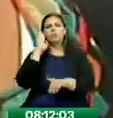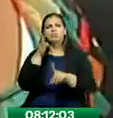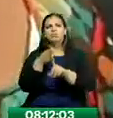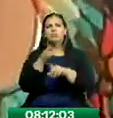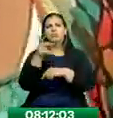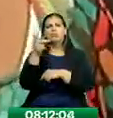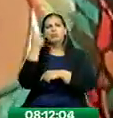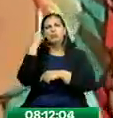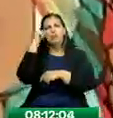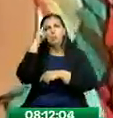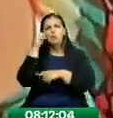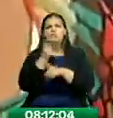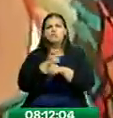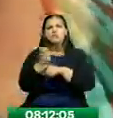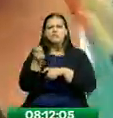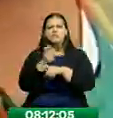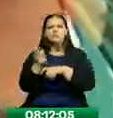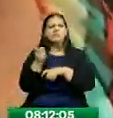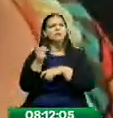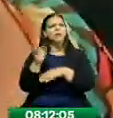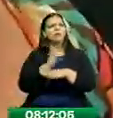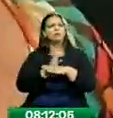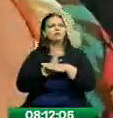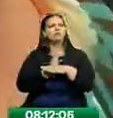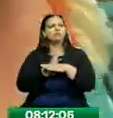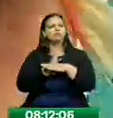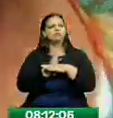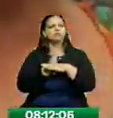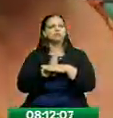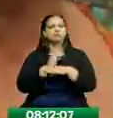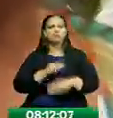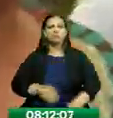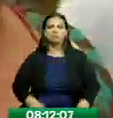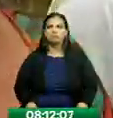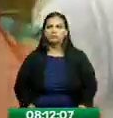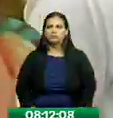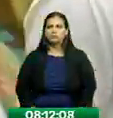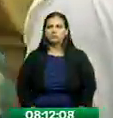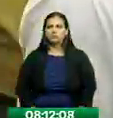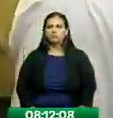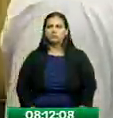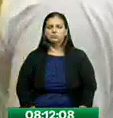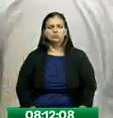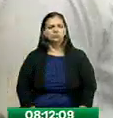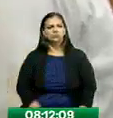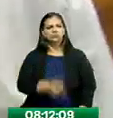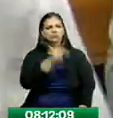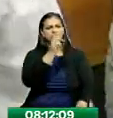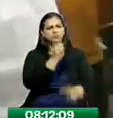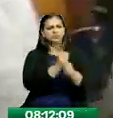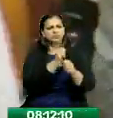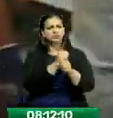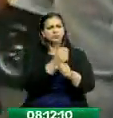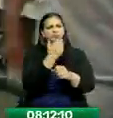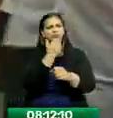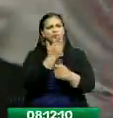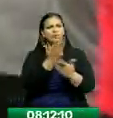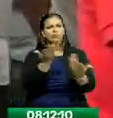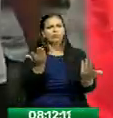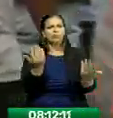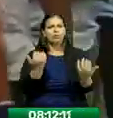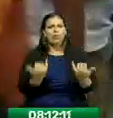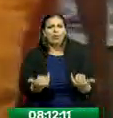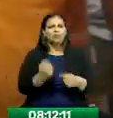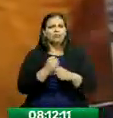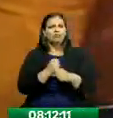Caballero, usted también se muestra perjudicado. Por supuesto, por supuesto. ¿Qué va a pasar con su trabajo, su unidad? ¿Cuánto es el margen de ganancia y ahora qué va a